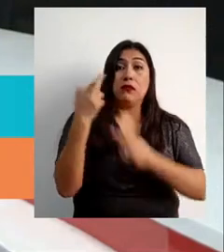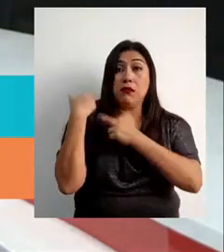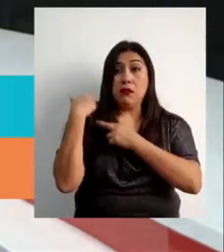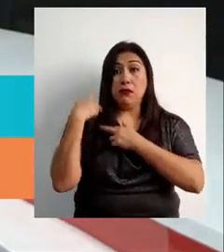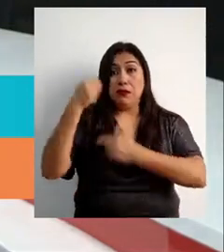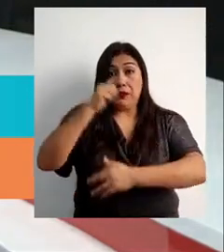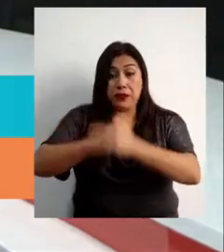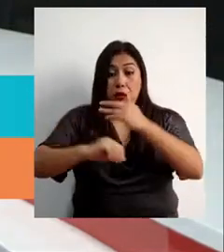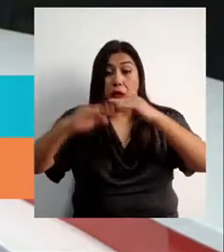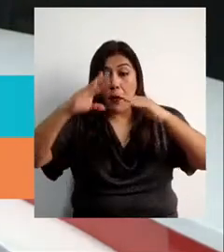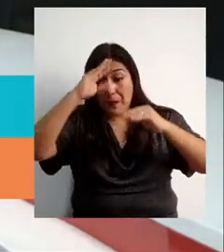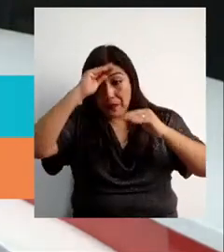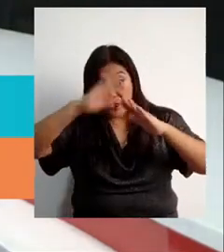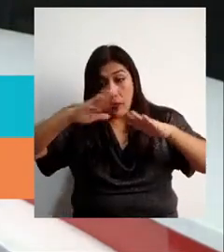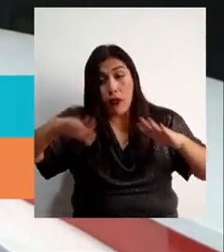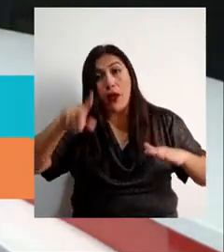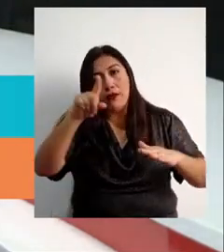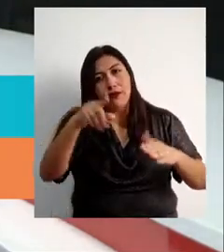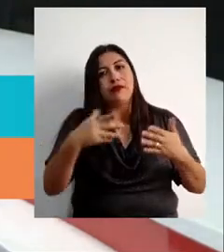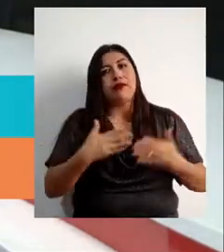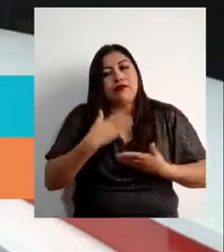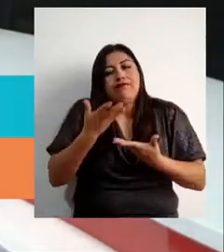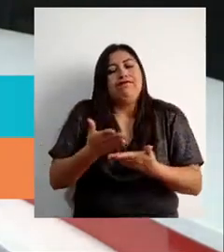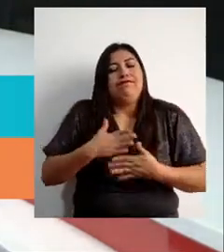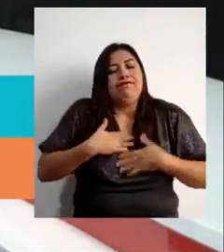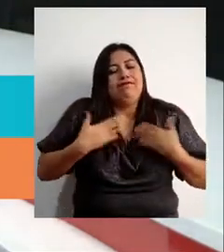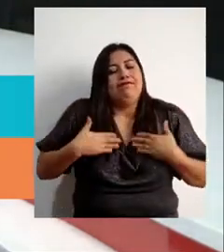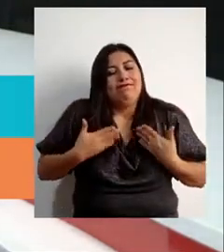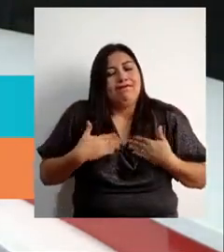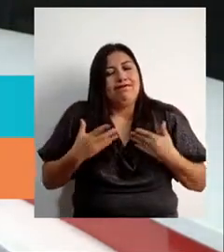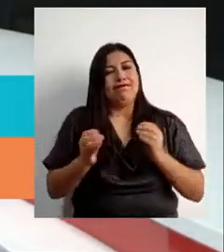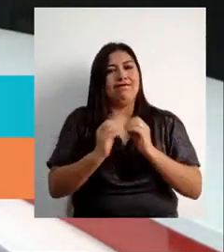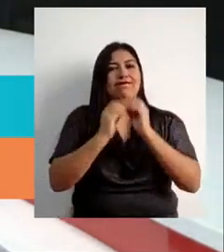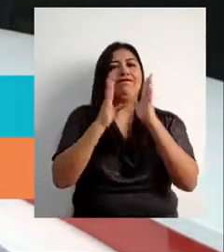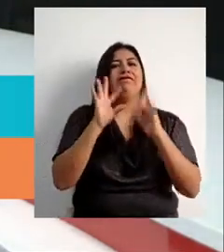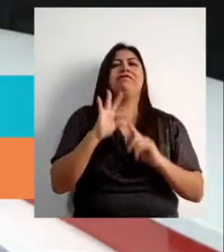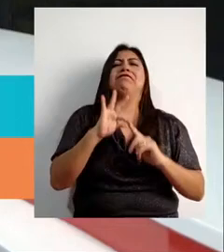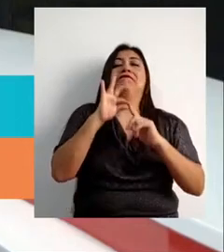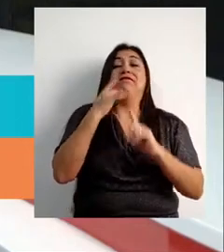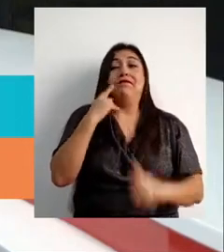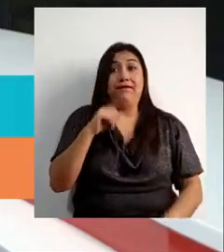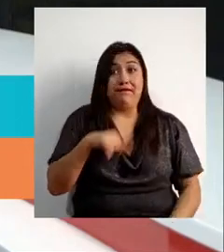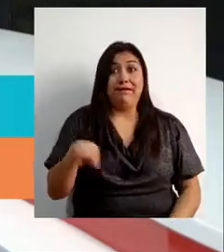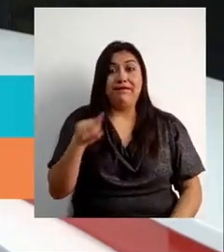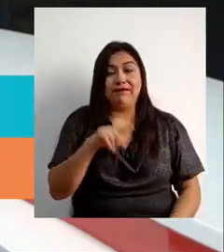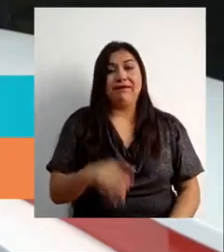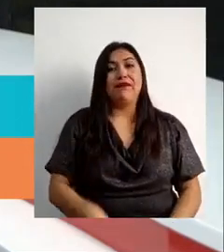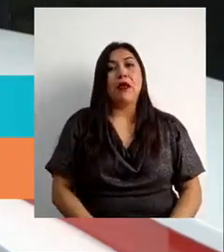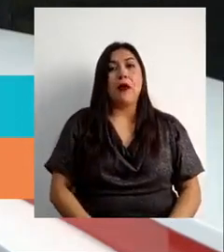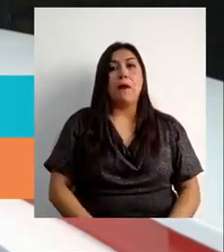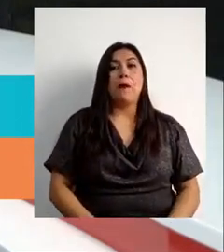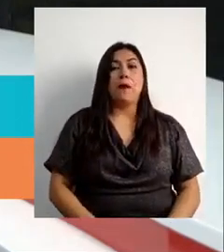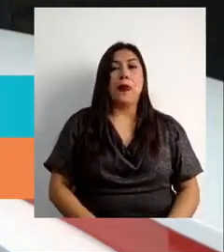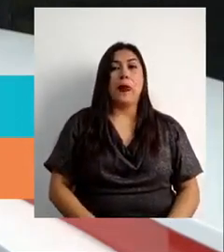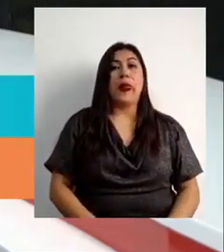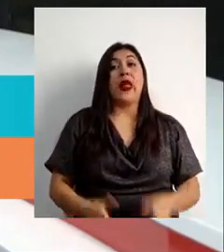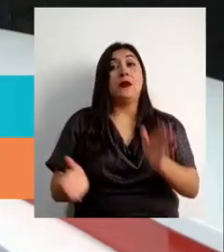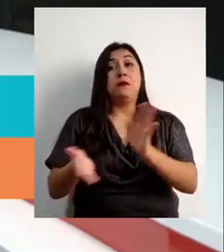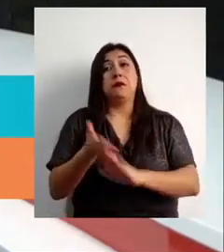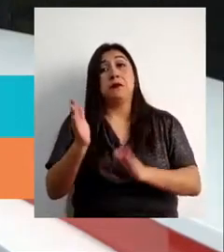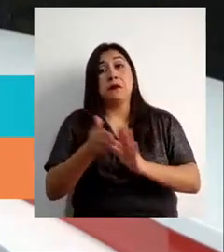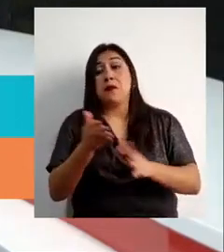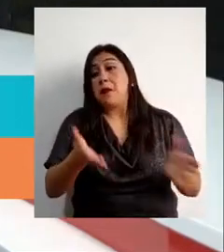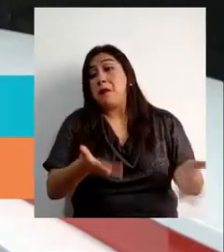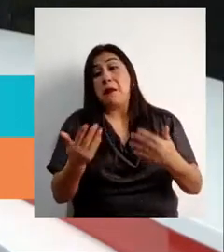día llenos de realizaciones para ellos. Miren, con sacarlo al parque, con sacarlo a pasear, con jugar